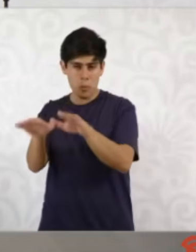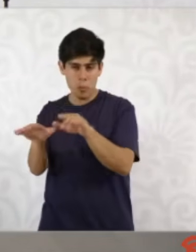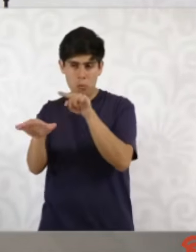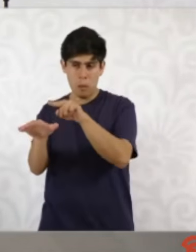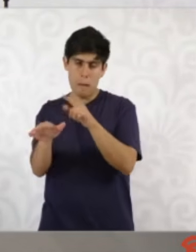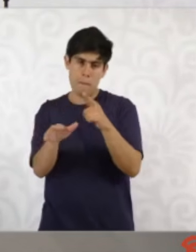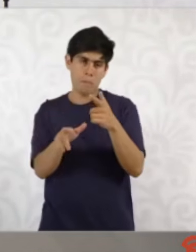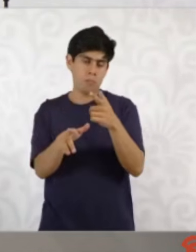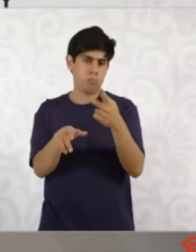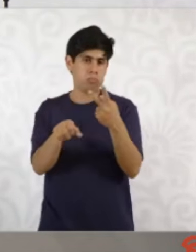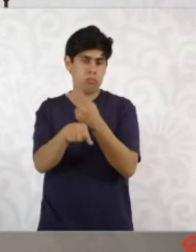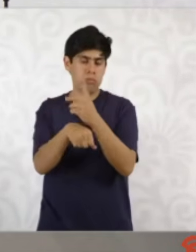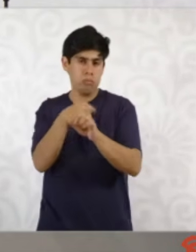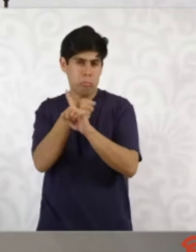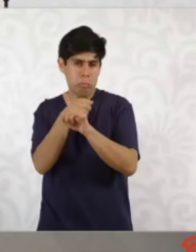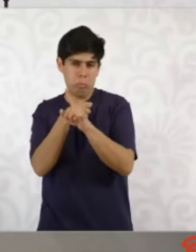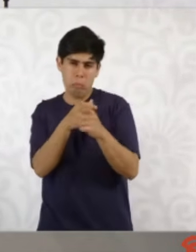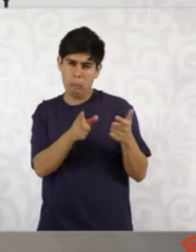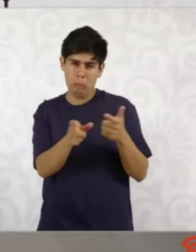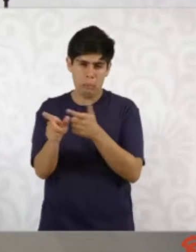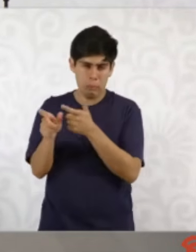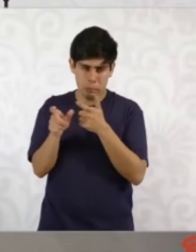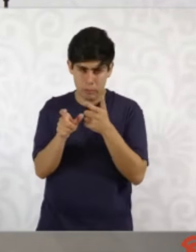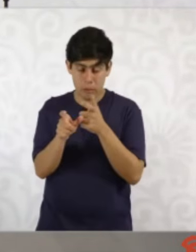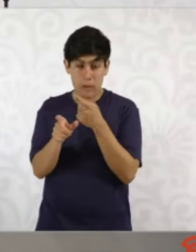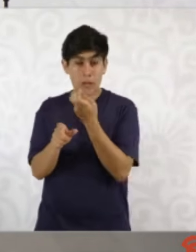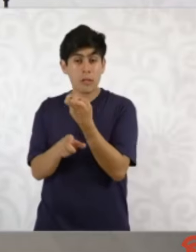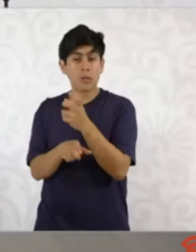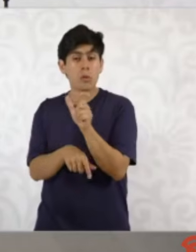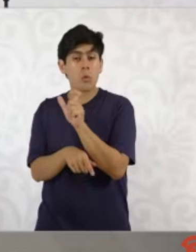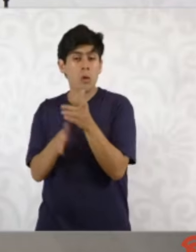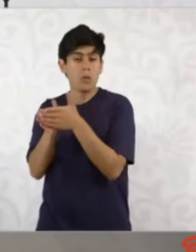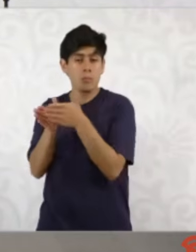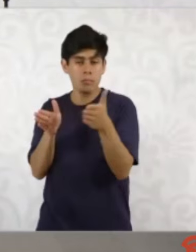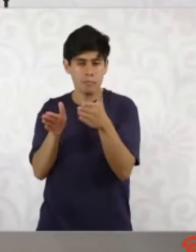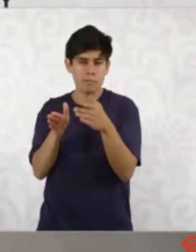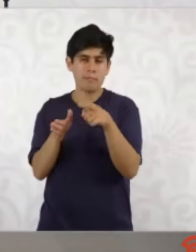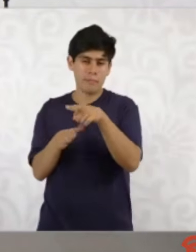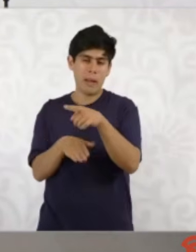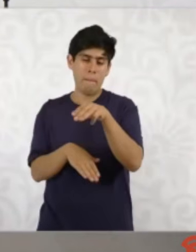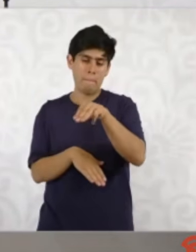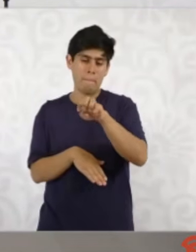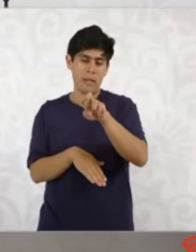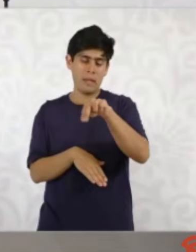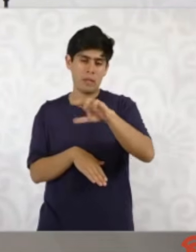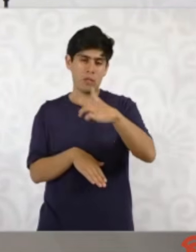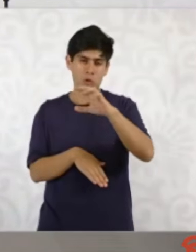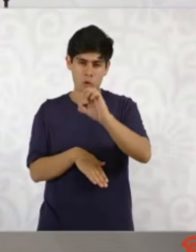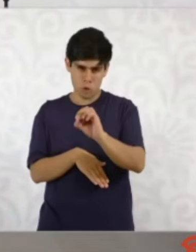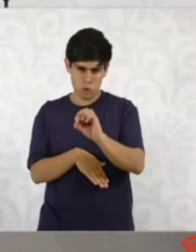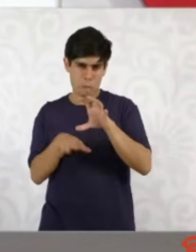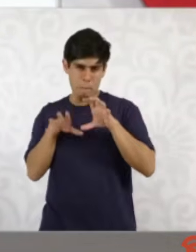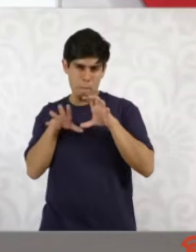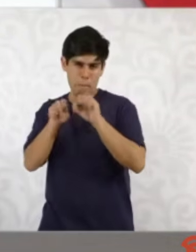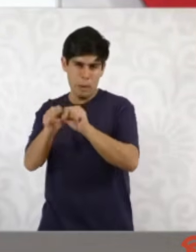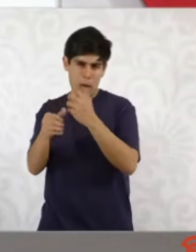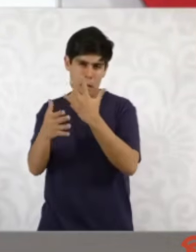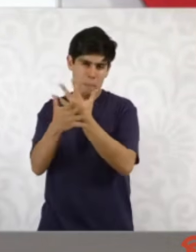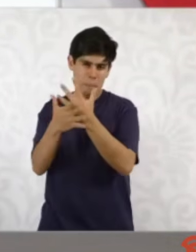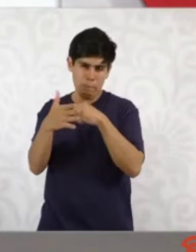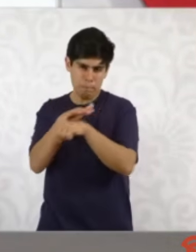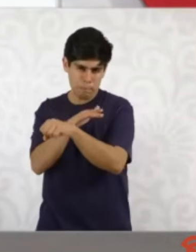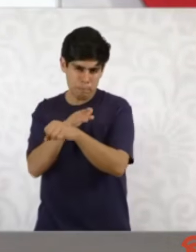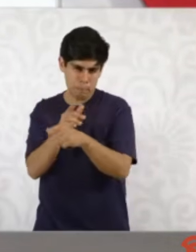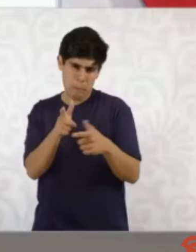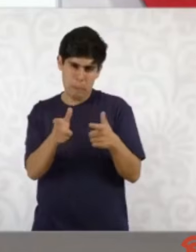Adelante, esto es después de la detención del Mencho, que recuerden que hubo mucha información falsa